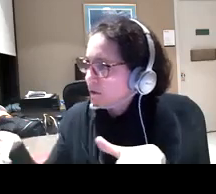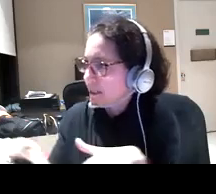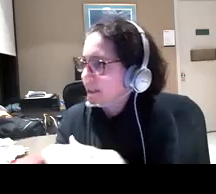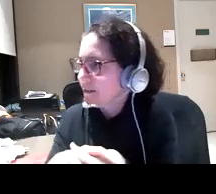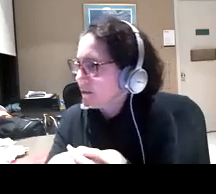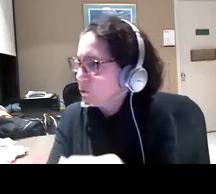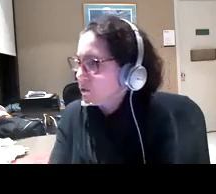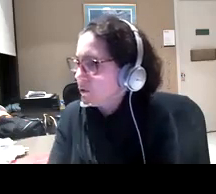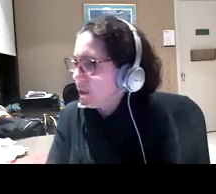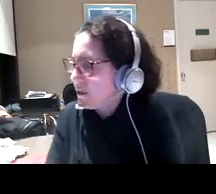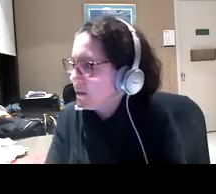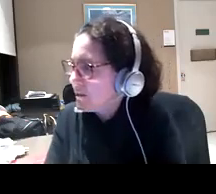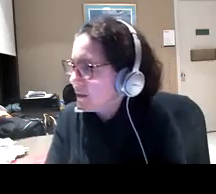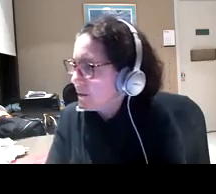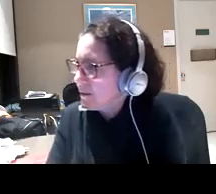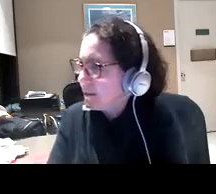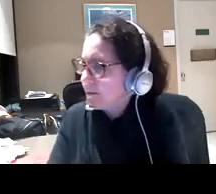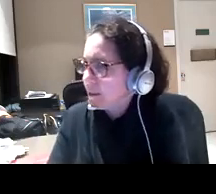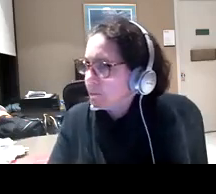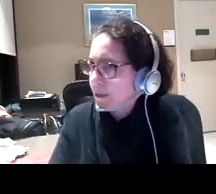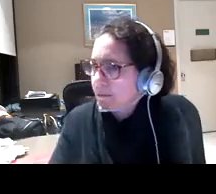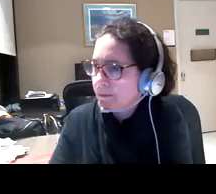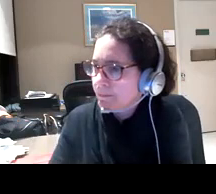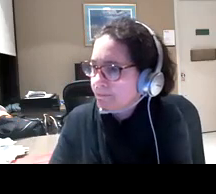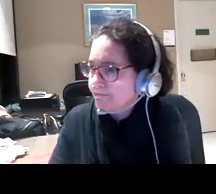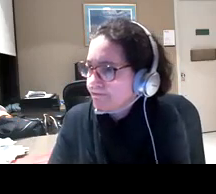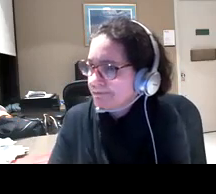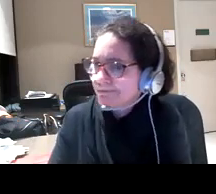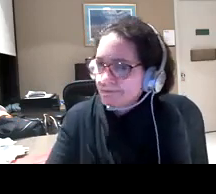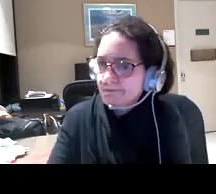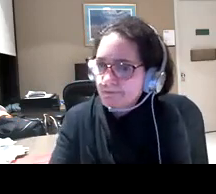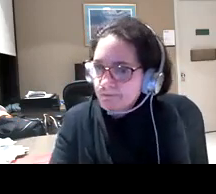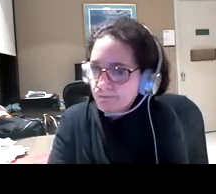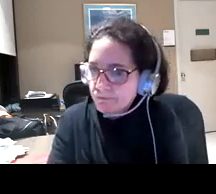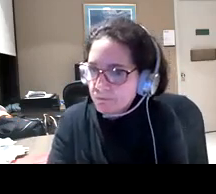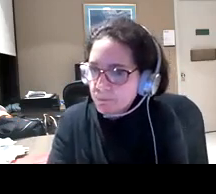registrado en el transcurso del programa?